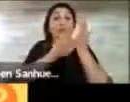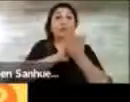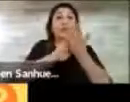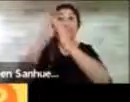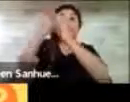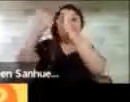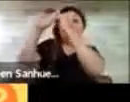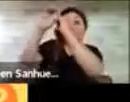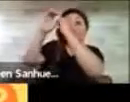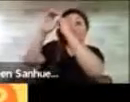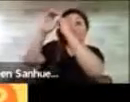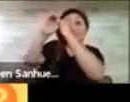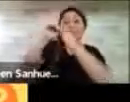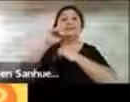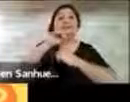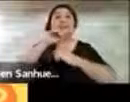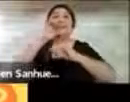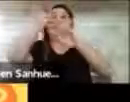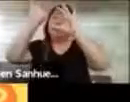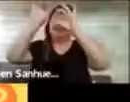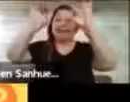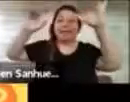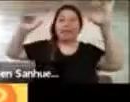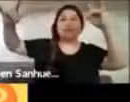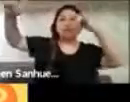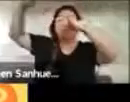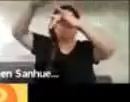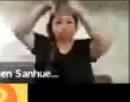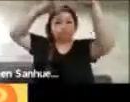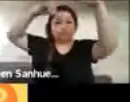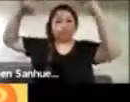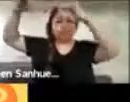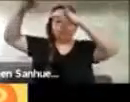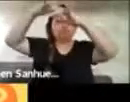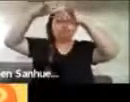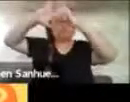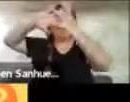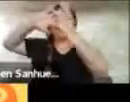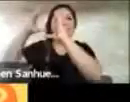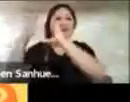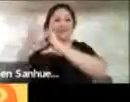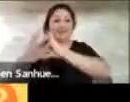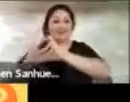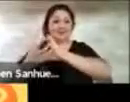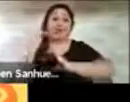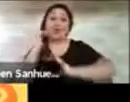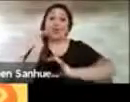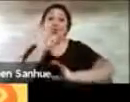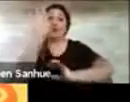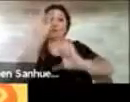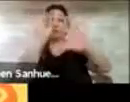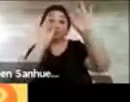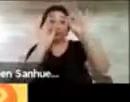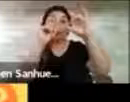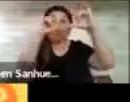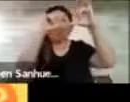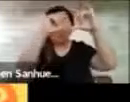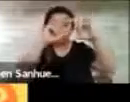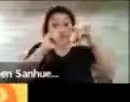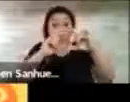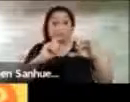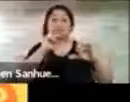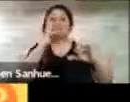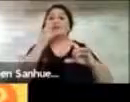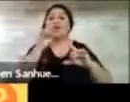estrellas, galaxias, planetas, etc. Los niños pueden elegir uno de estos iconos y son objetos. Con